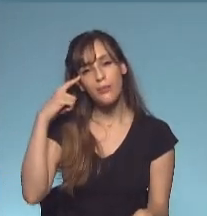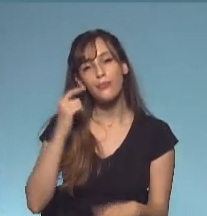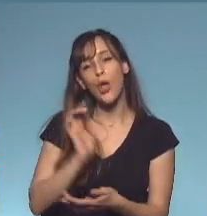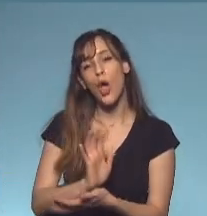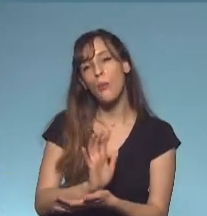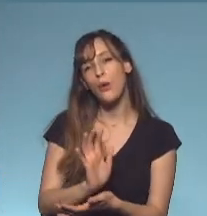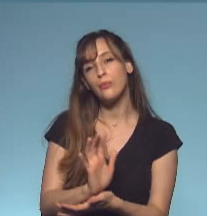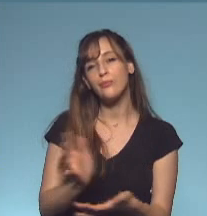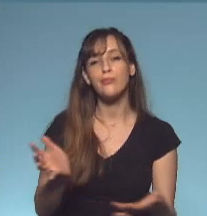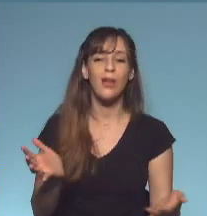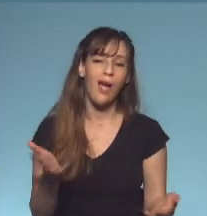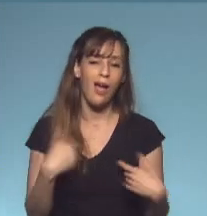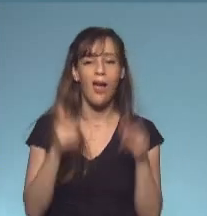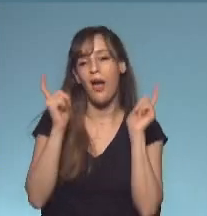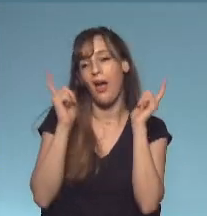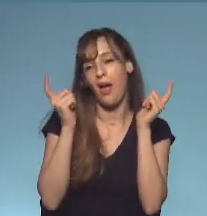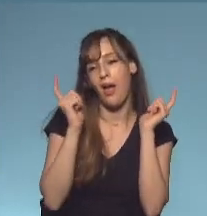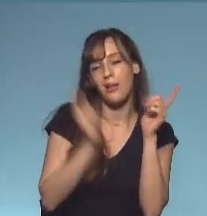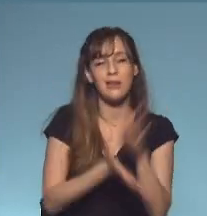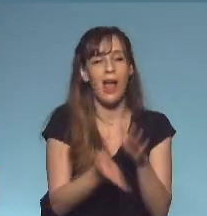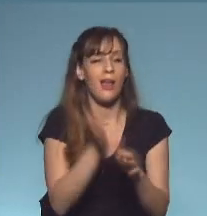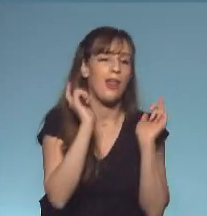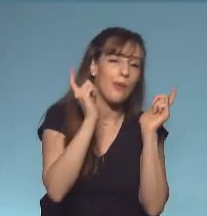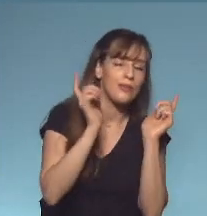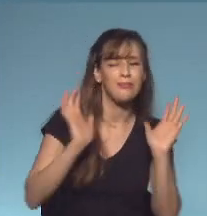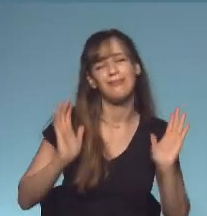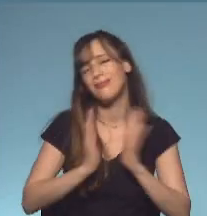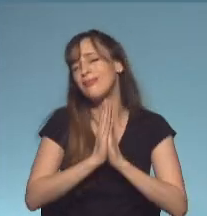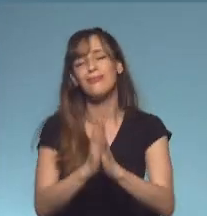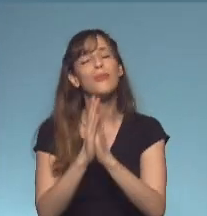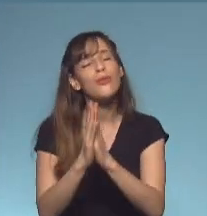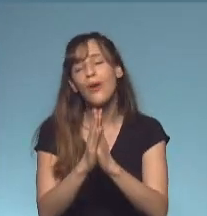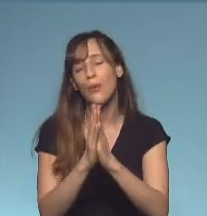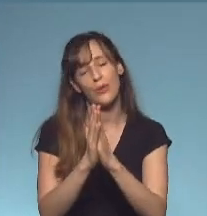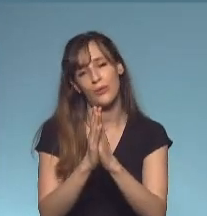de diversión o un rato menos de diversión. Por favor,